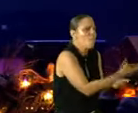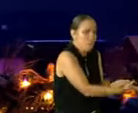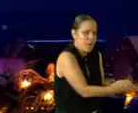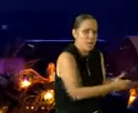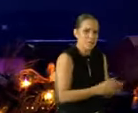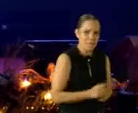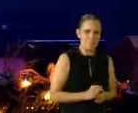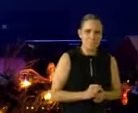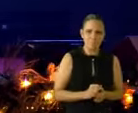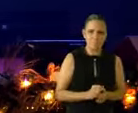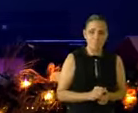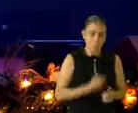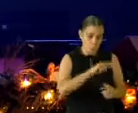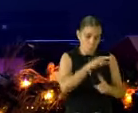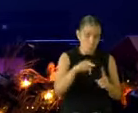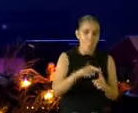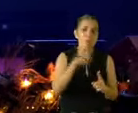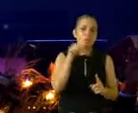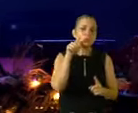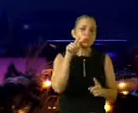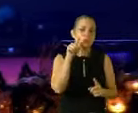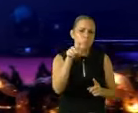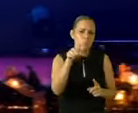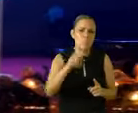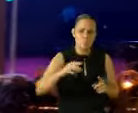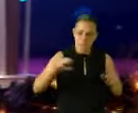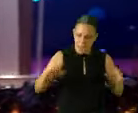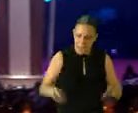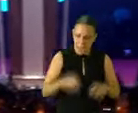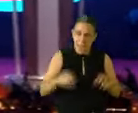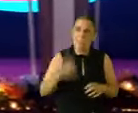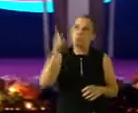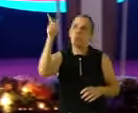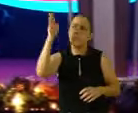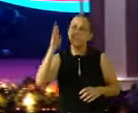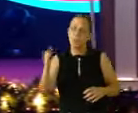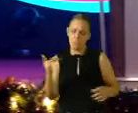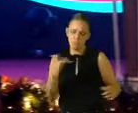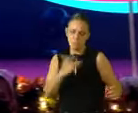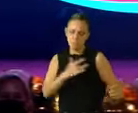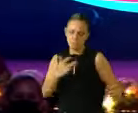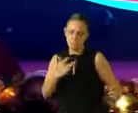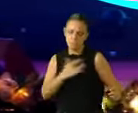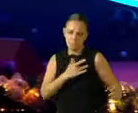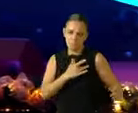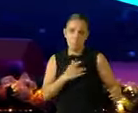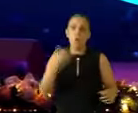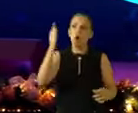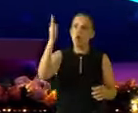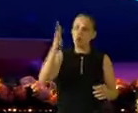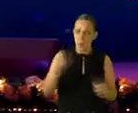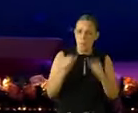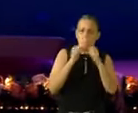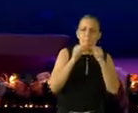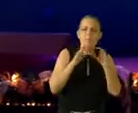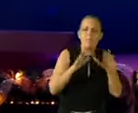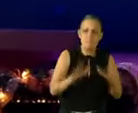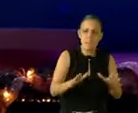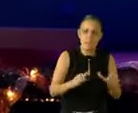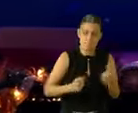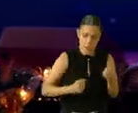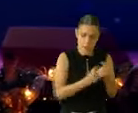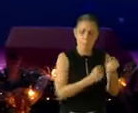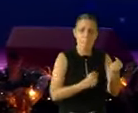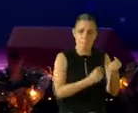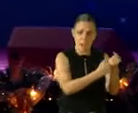que hacer. Dios bendice al dador alegre. Oh, Rabashanda, Rabasaya. Lo más importante fue el testimonio